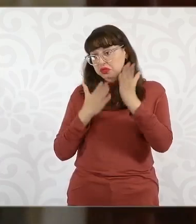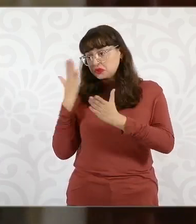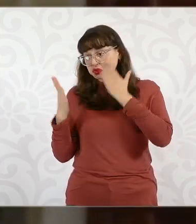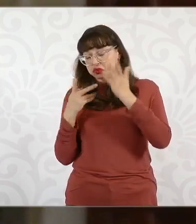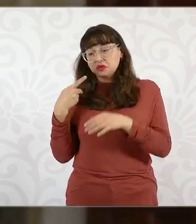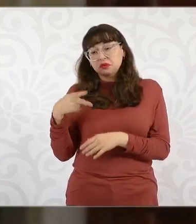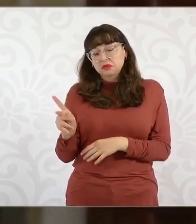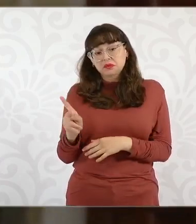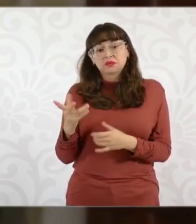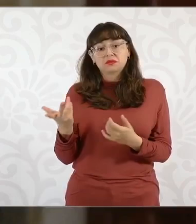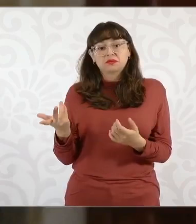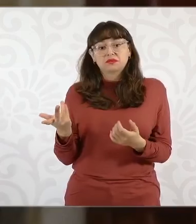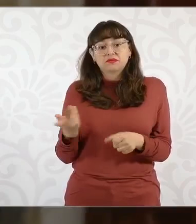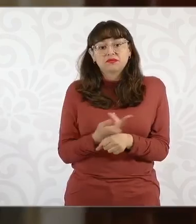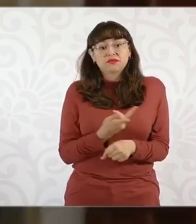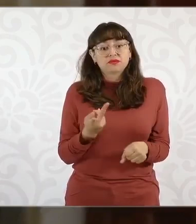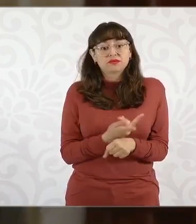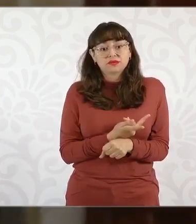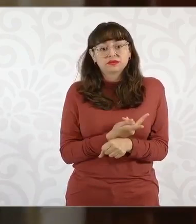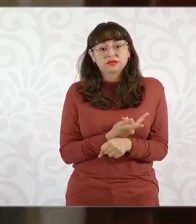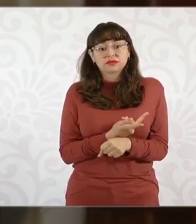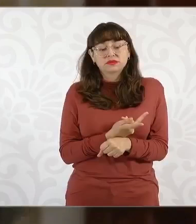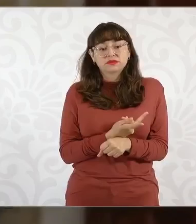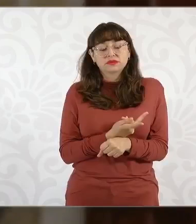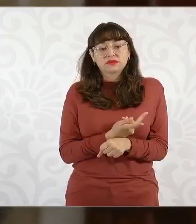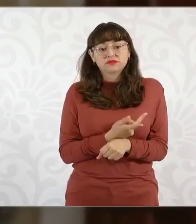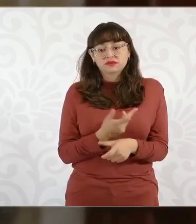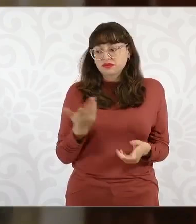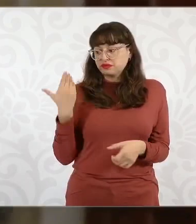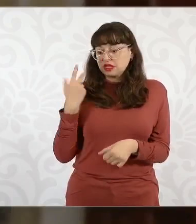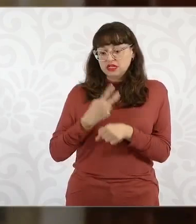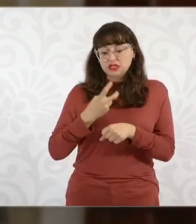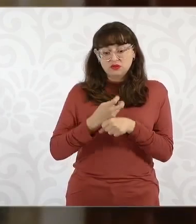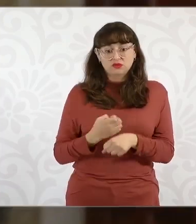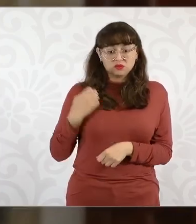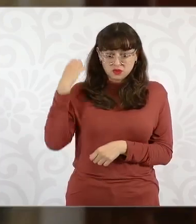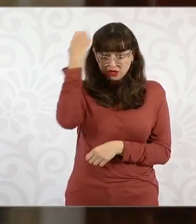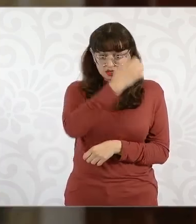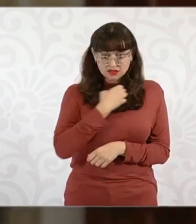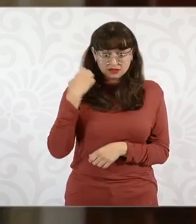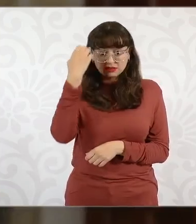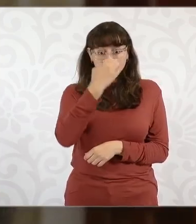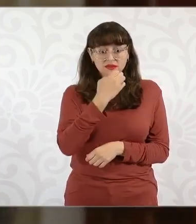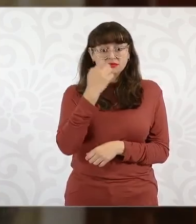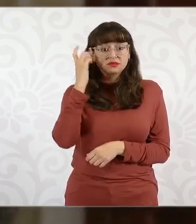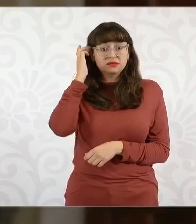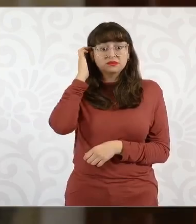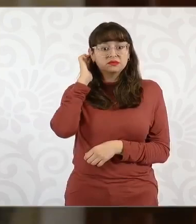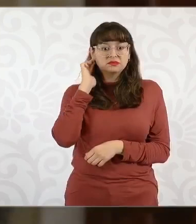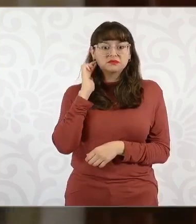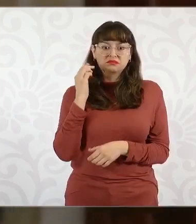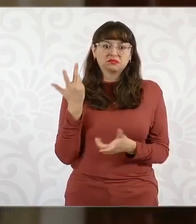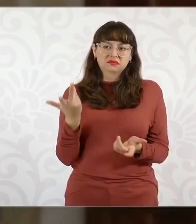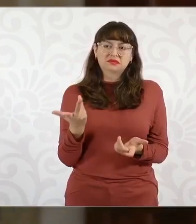pero finalmente todavía este examen de control pues se vuelve o más bien